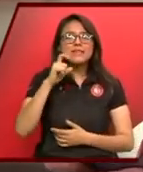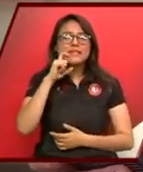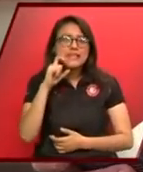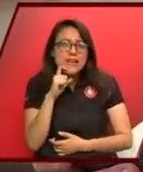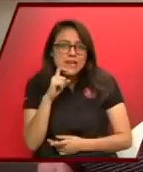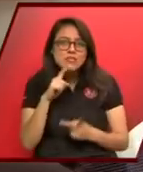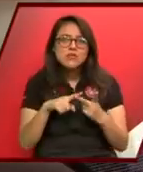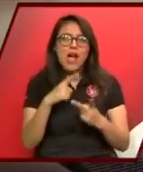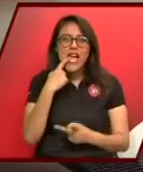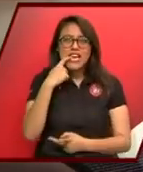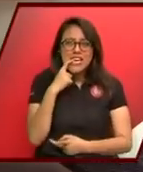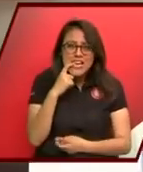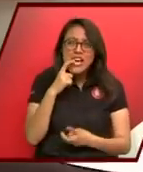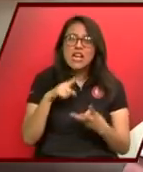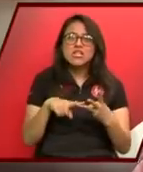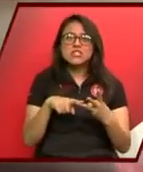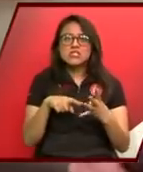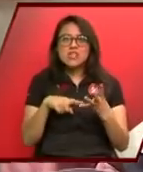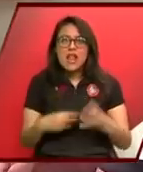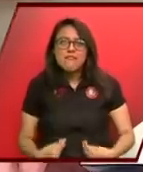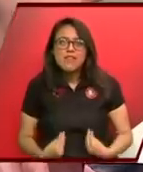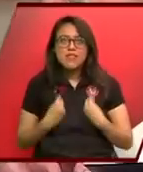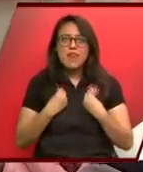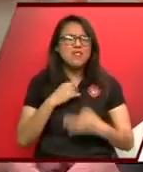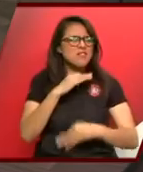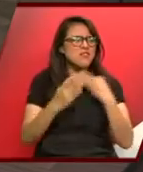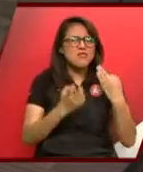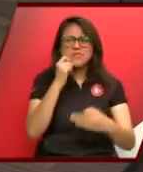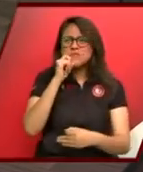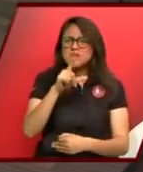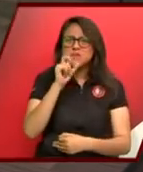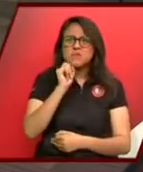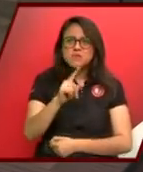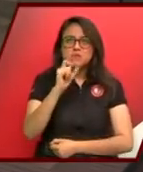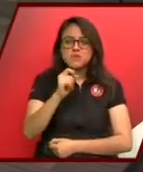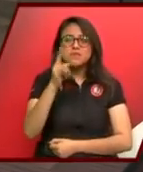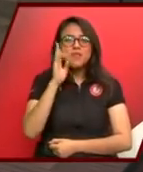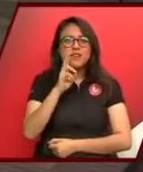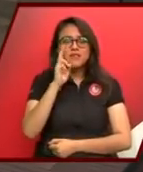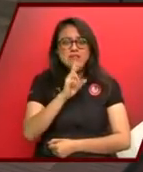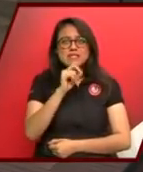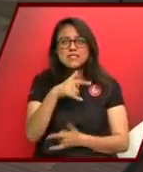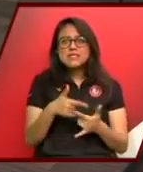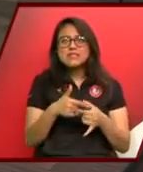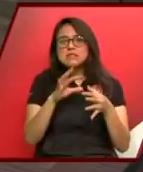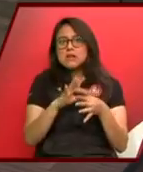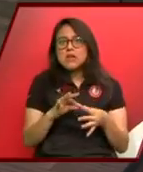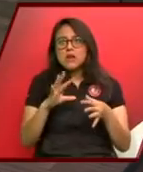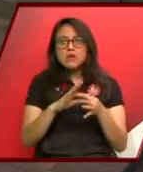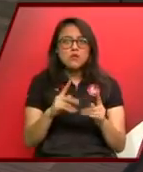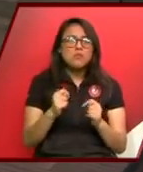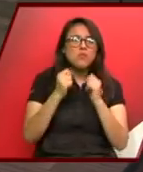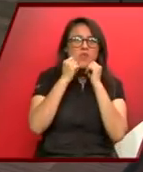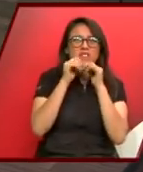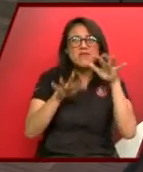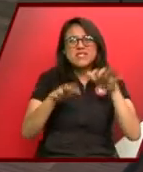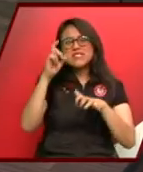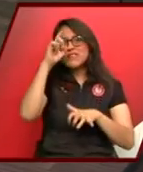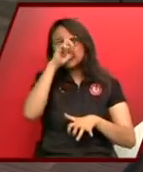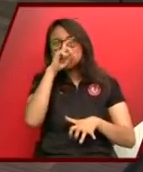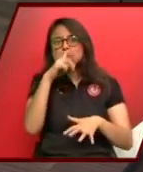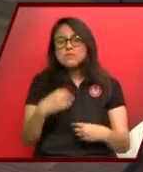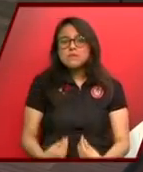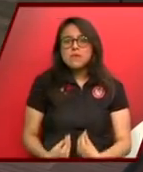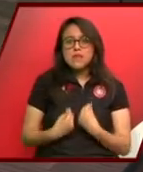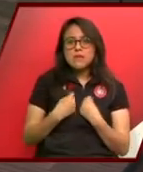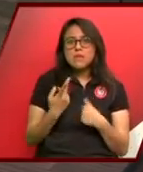los celos, y todo lo que... La vida. Toda la vida misma, pero donde la lección es esta. No importa a veces lo difícil, dolorosa que